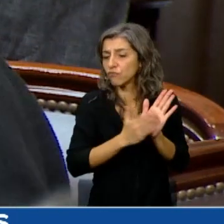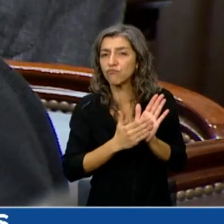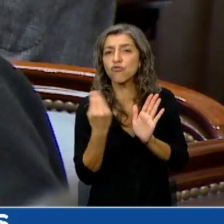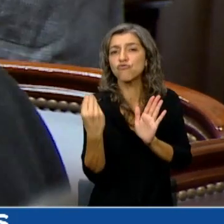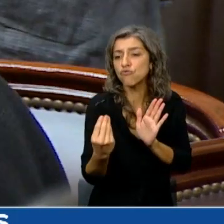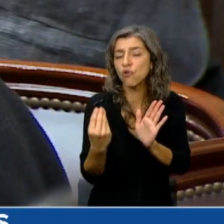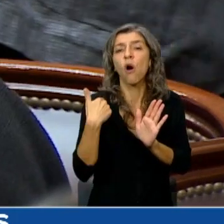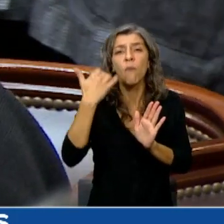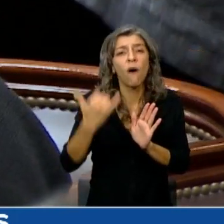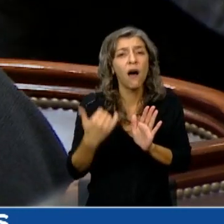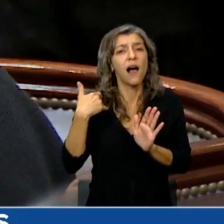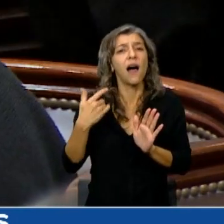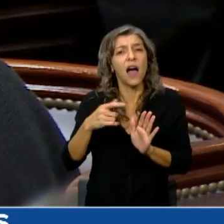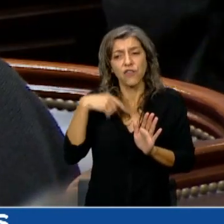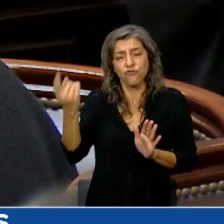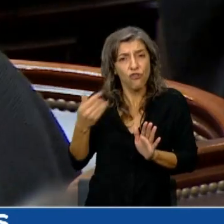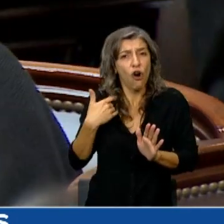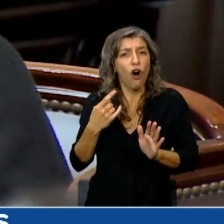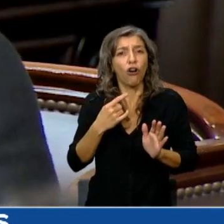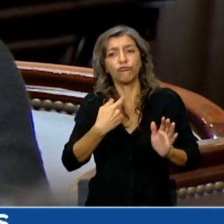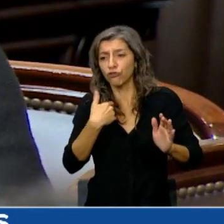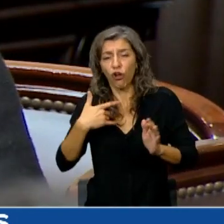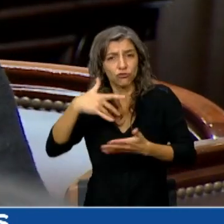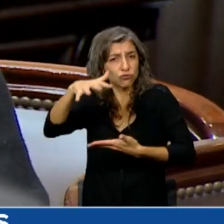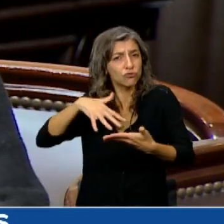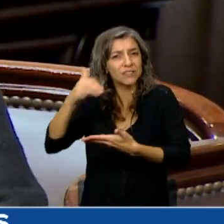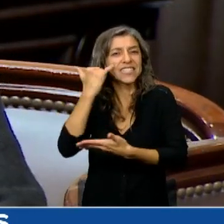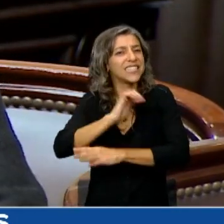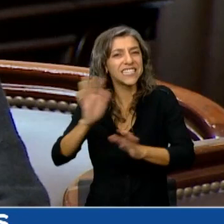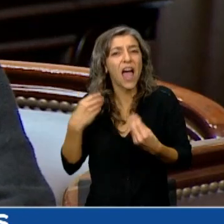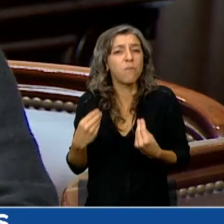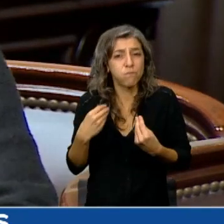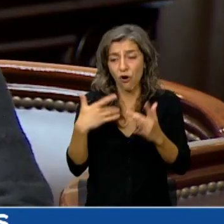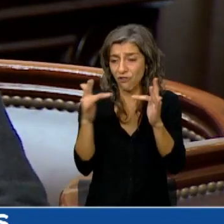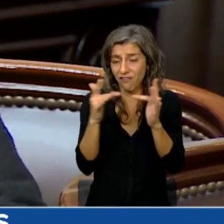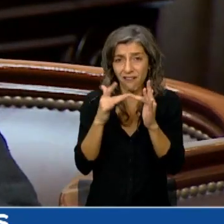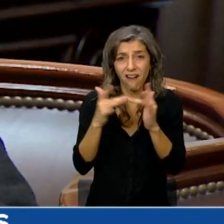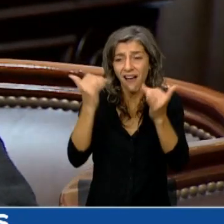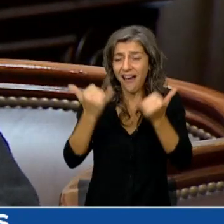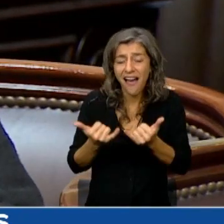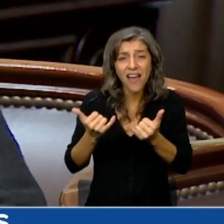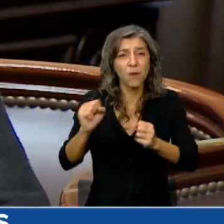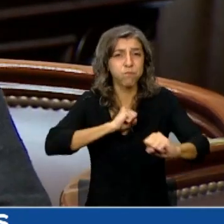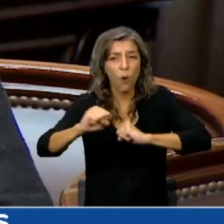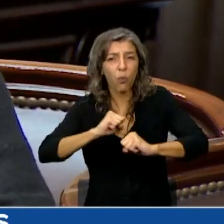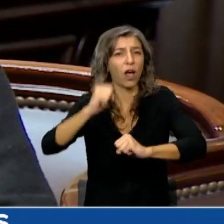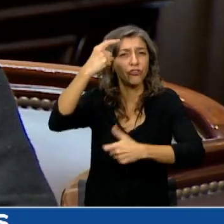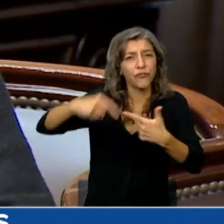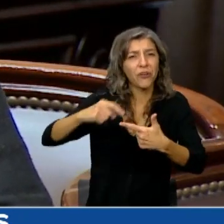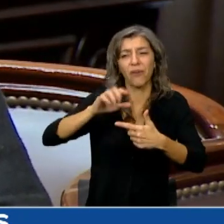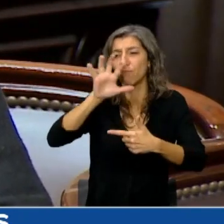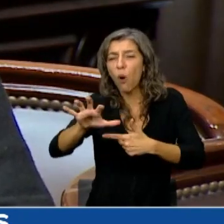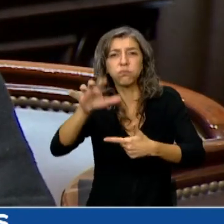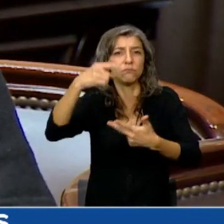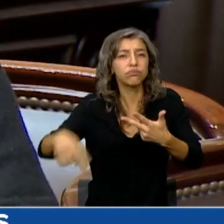resguardo diligente y expeditivo de la evidencia digital, motivo de las agresiones en líneas, cuestión que será sumamente necesaria para